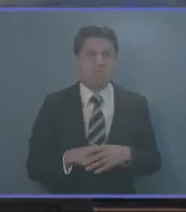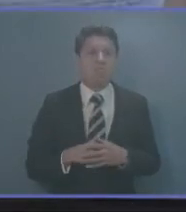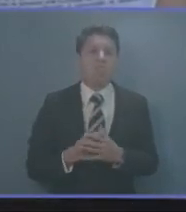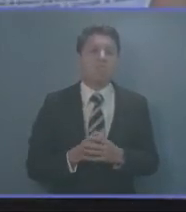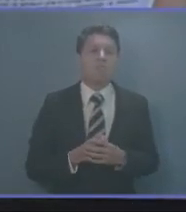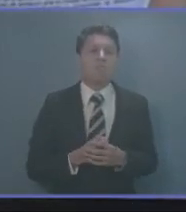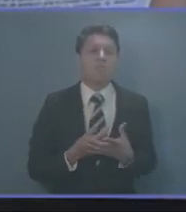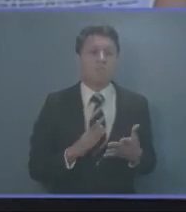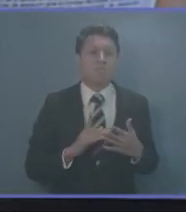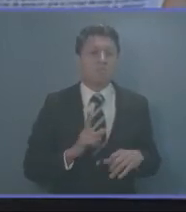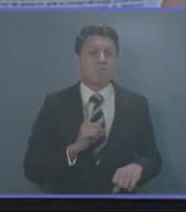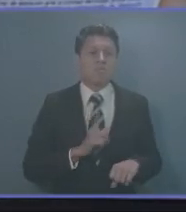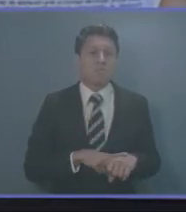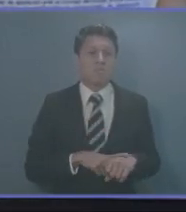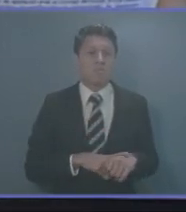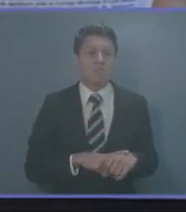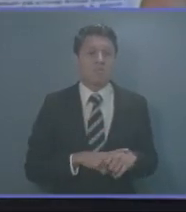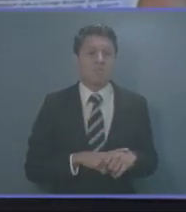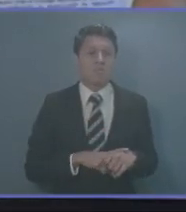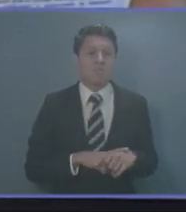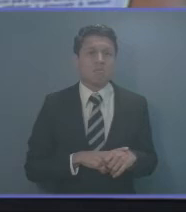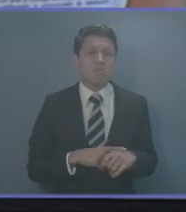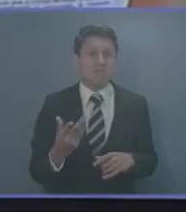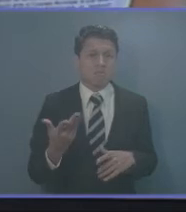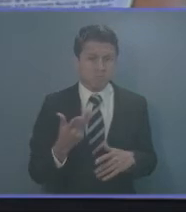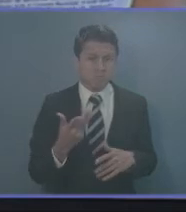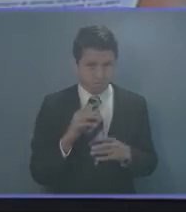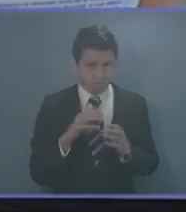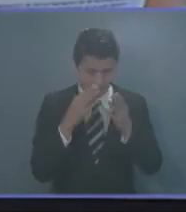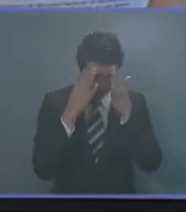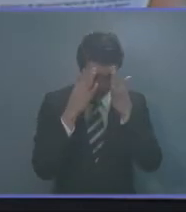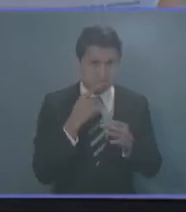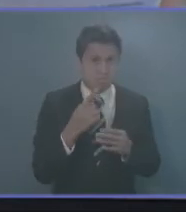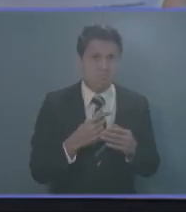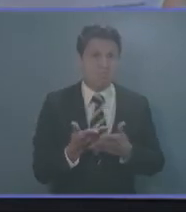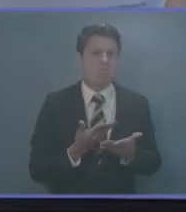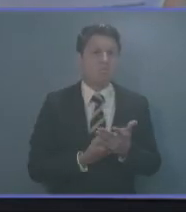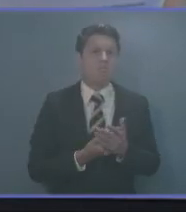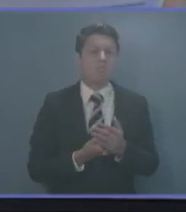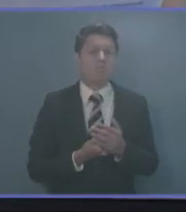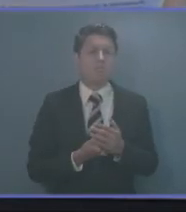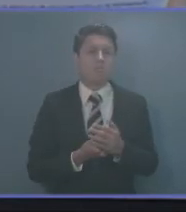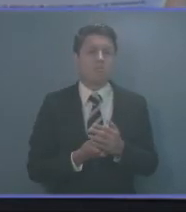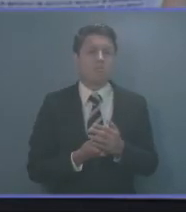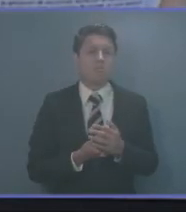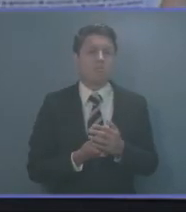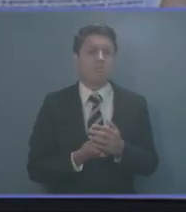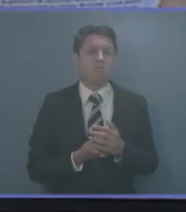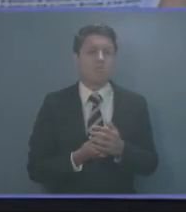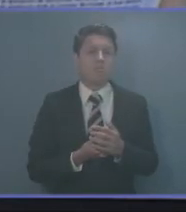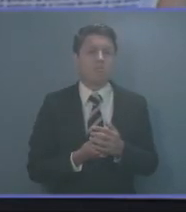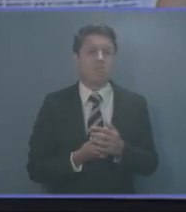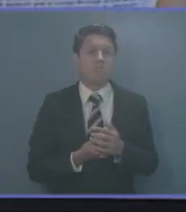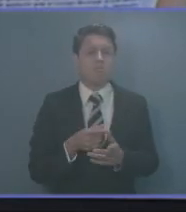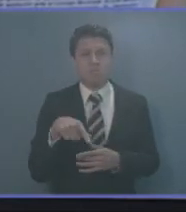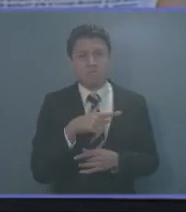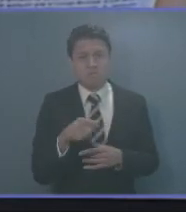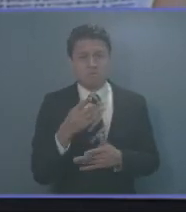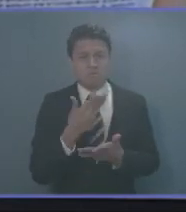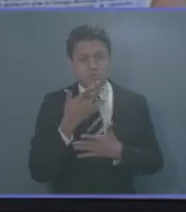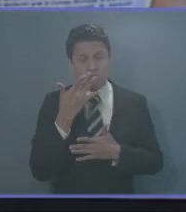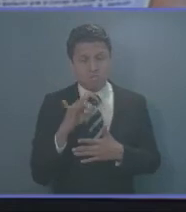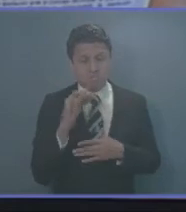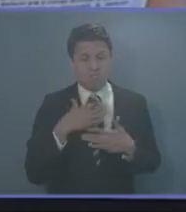Concluido el término de audiencia y apertura a prueba, se dictará la resolución que corresponda con fundamento en las pruebas